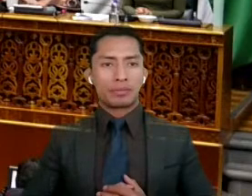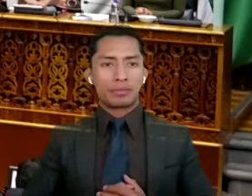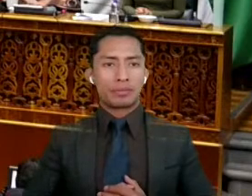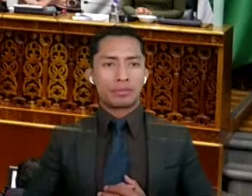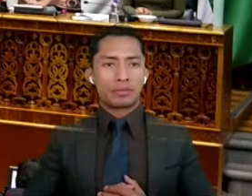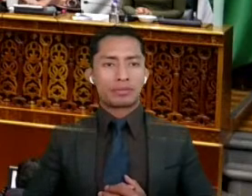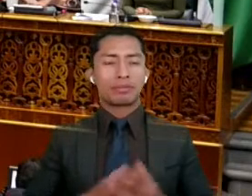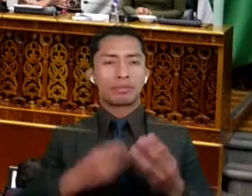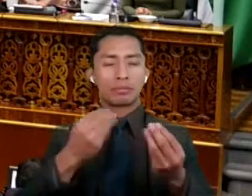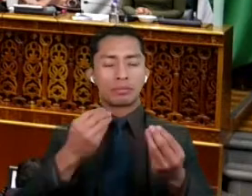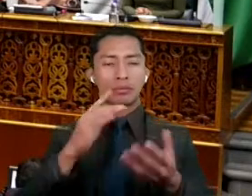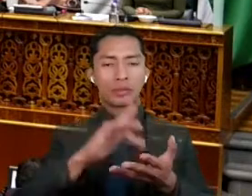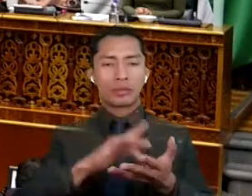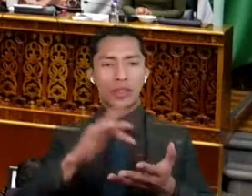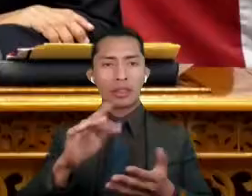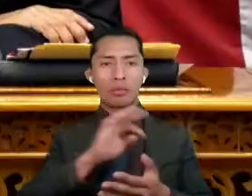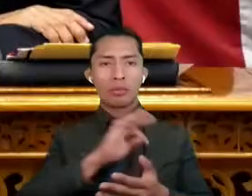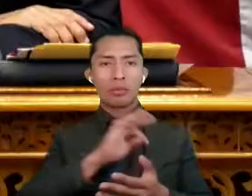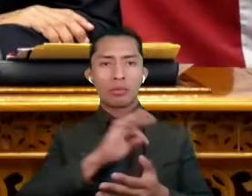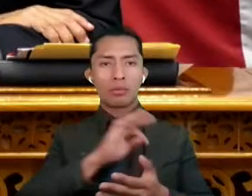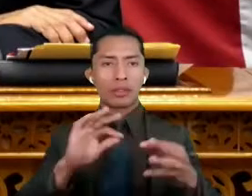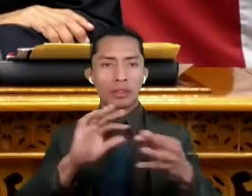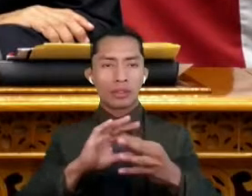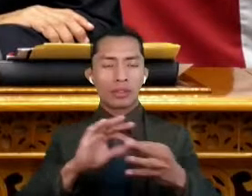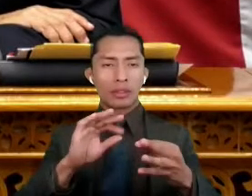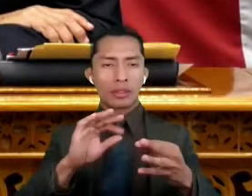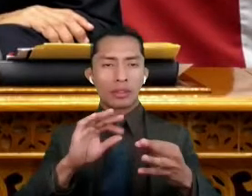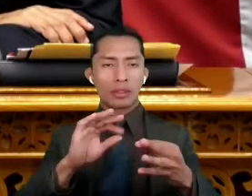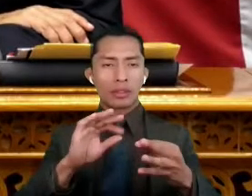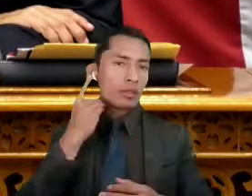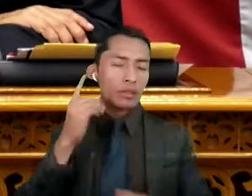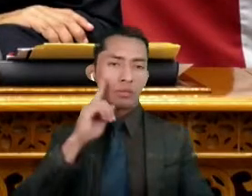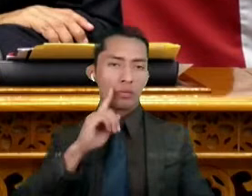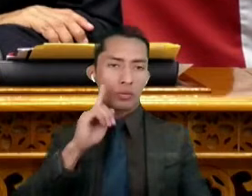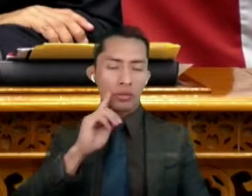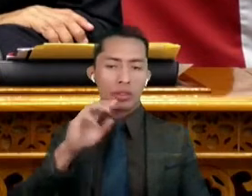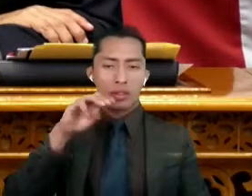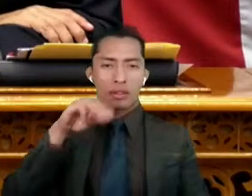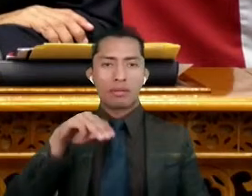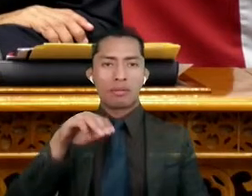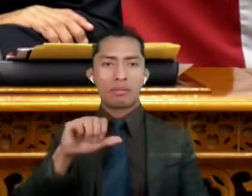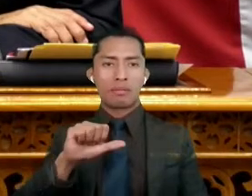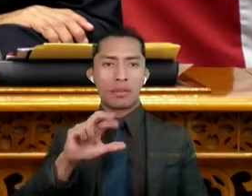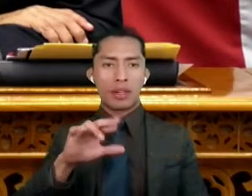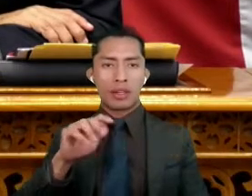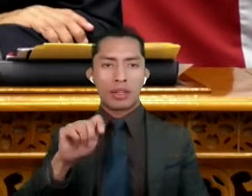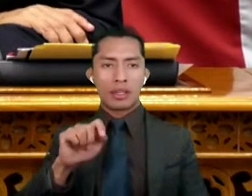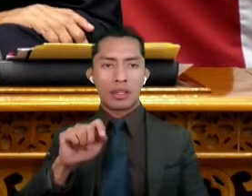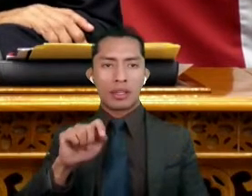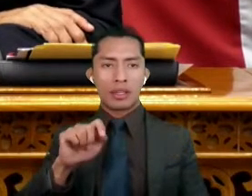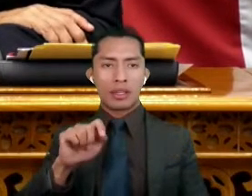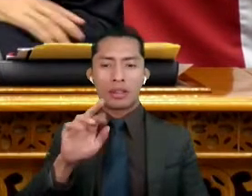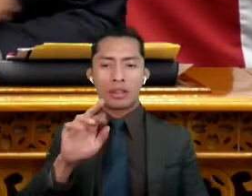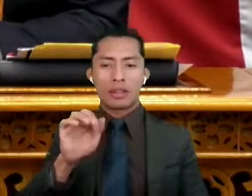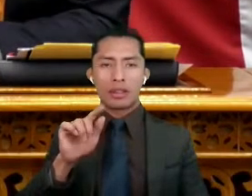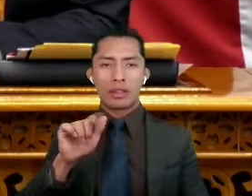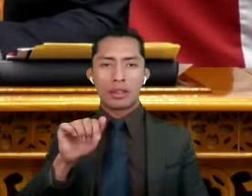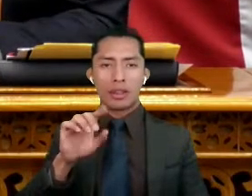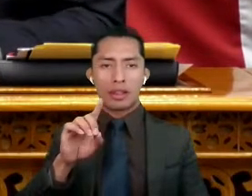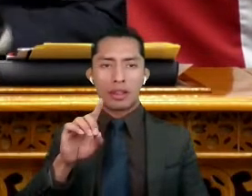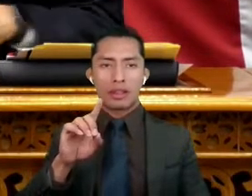Se concede el uso de la palabra a la diputada María Trinidad Franco Arpero, del Grupo Parlamentario del Partido del